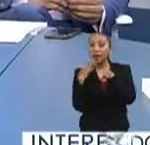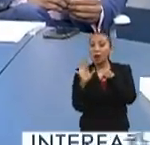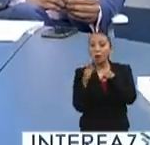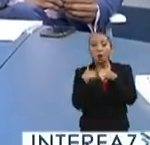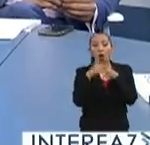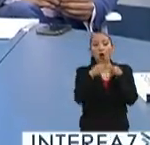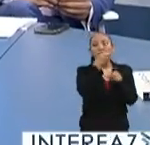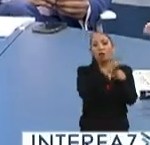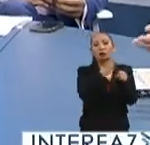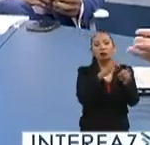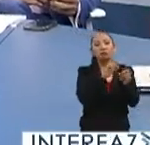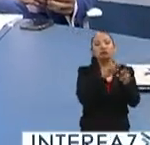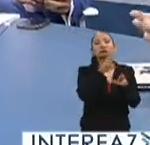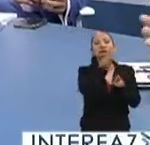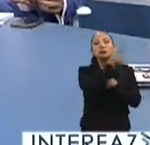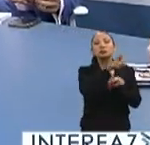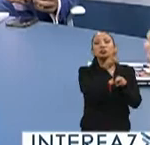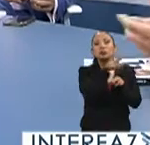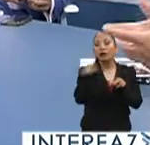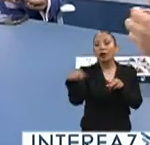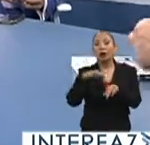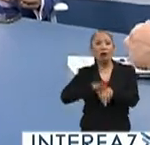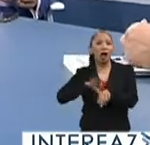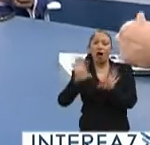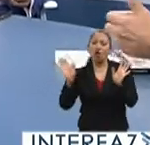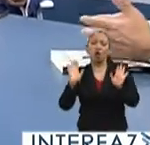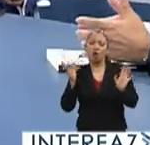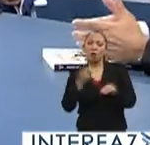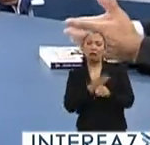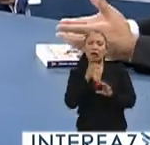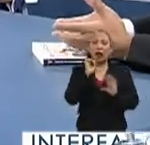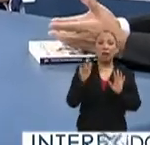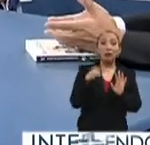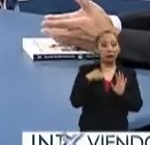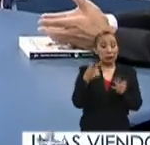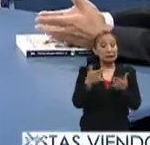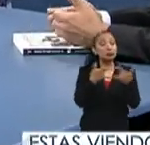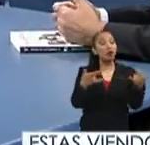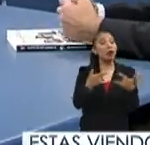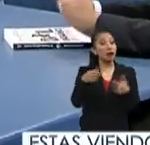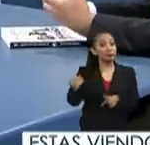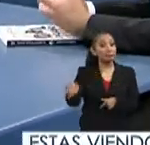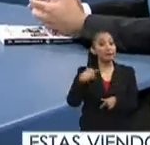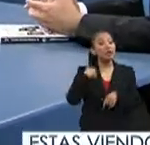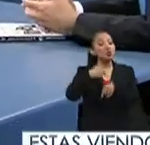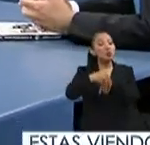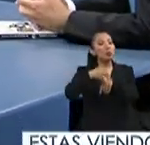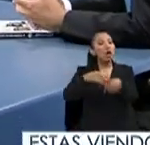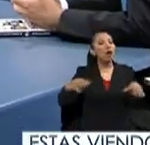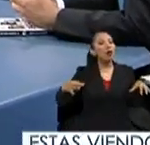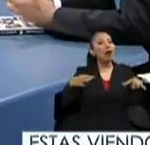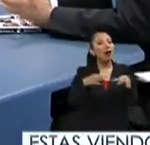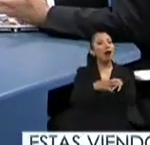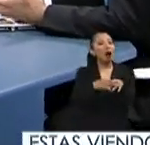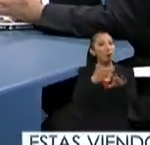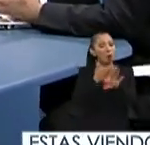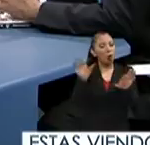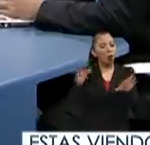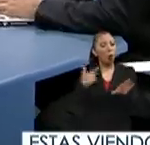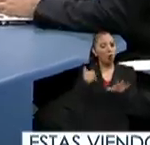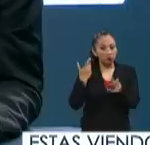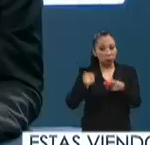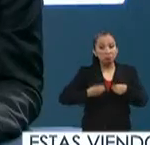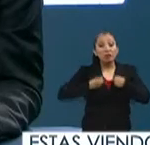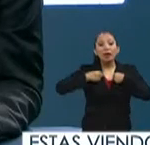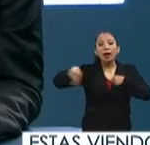efectos secundarios y cuya probabilidad según las farmacéuticas era baja. Tenemos historias de ese tipo. Son historias que están muy cerca de